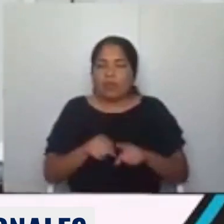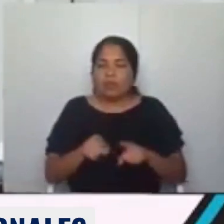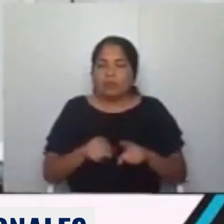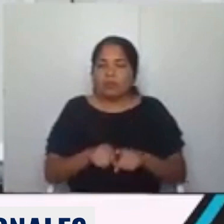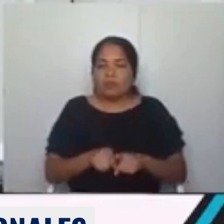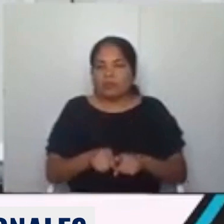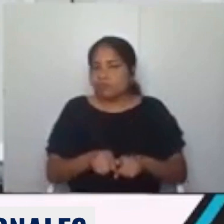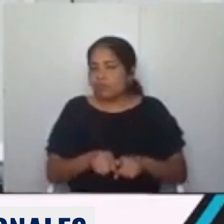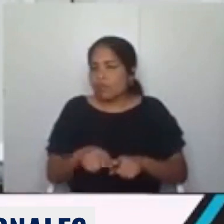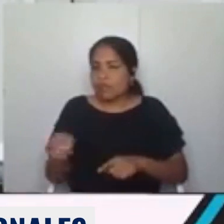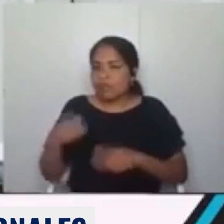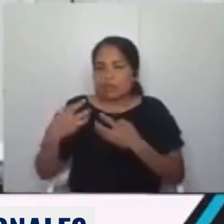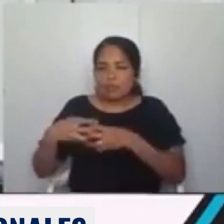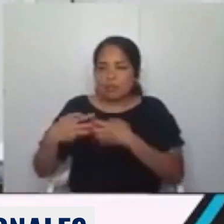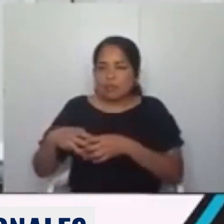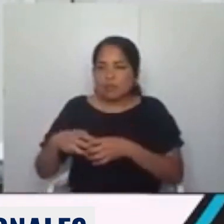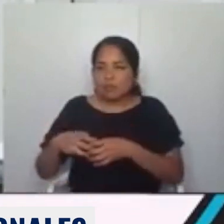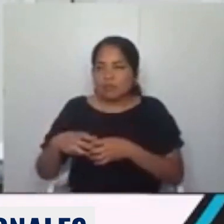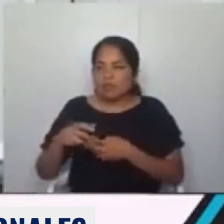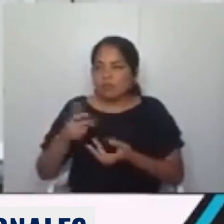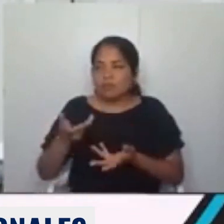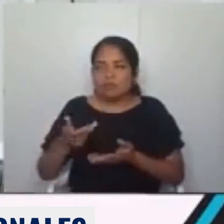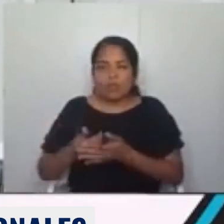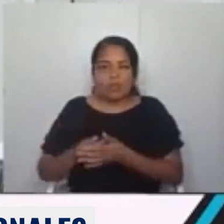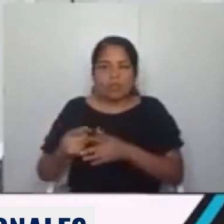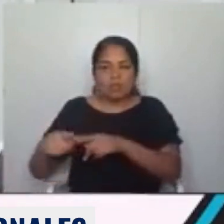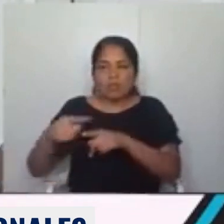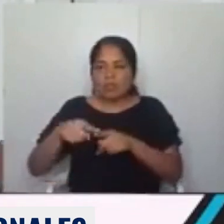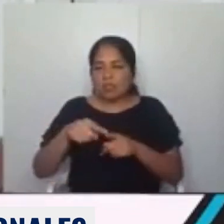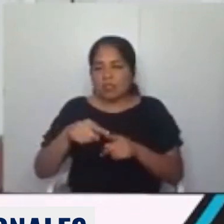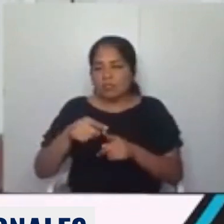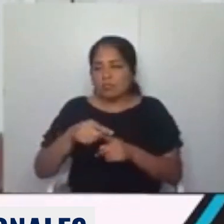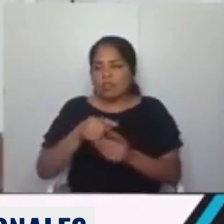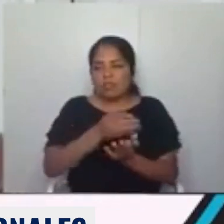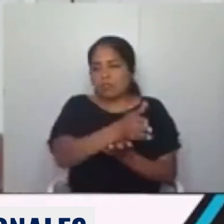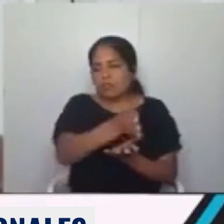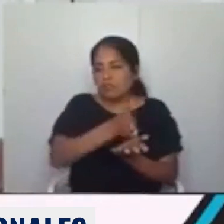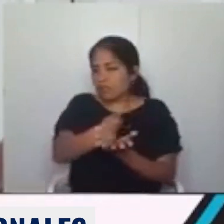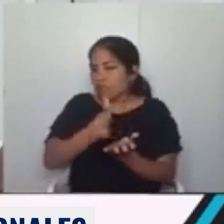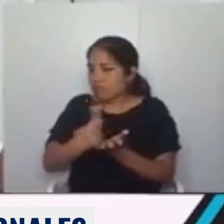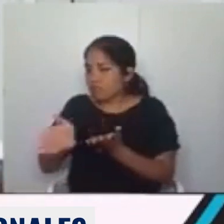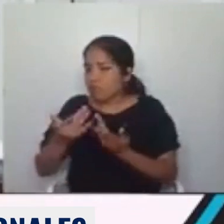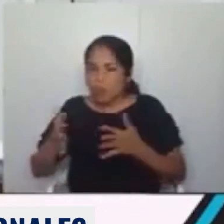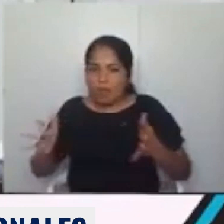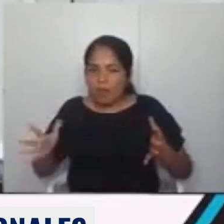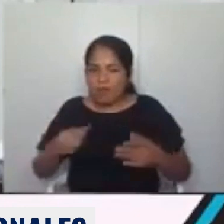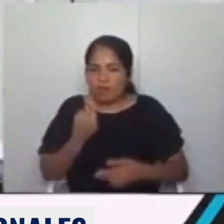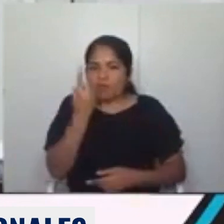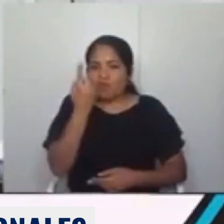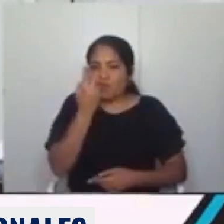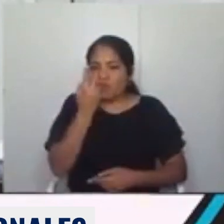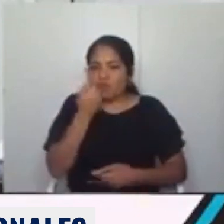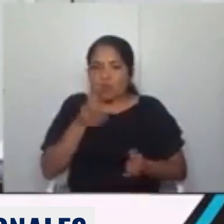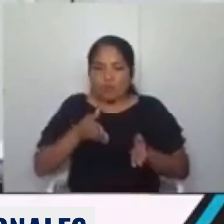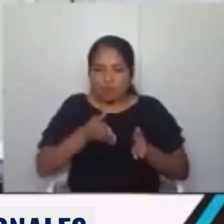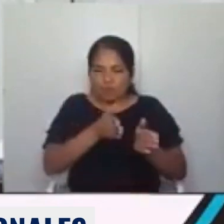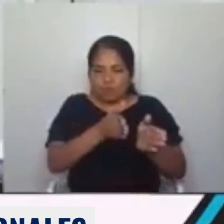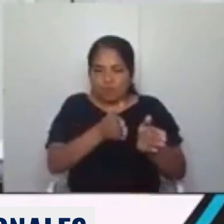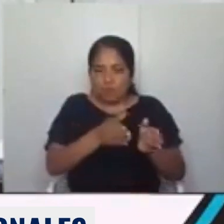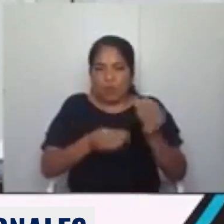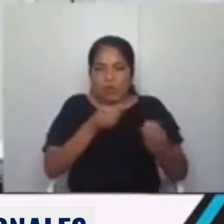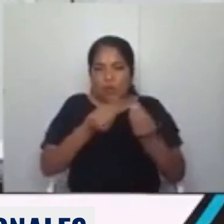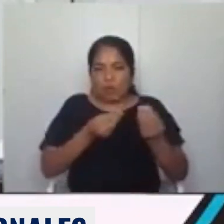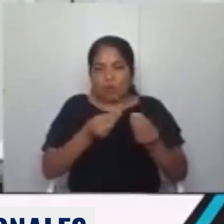empresa, de la concesionaria de las rutas alternas. No existe otra vía para poder venir de Lima Norte a la capital, al centro de Lima. No